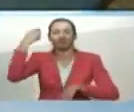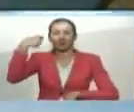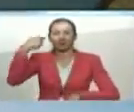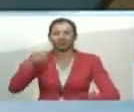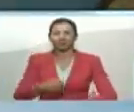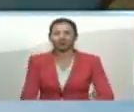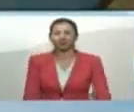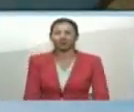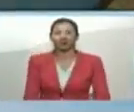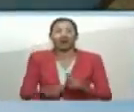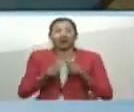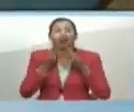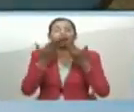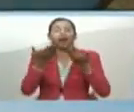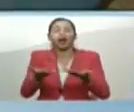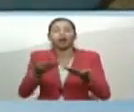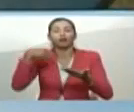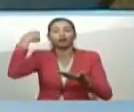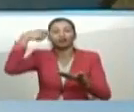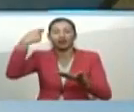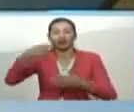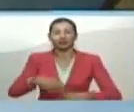el video